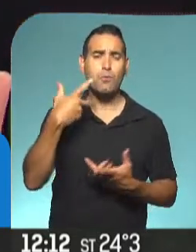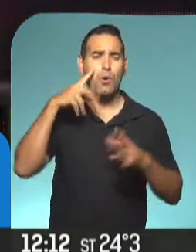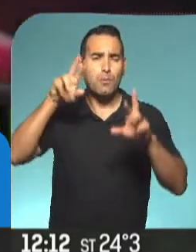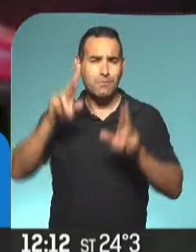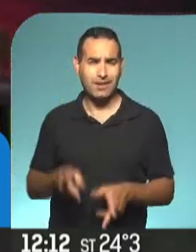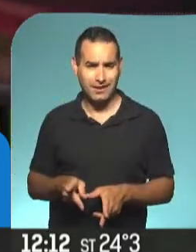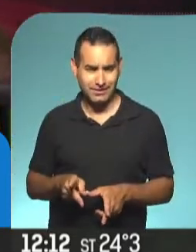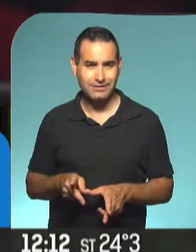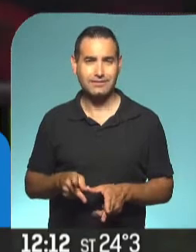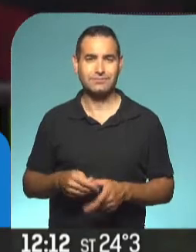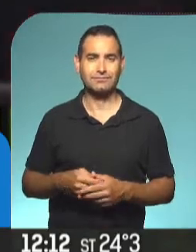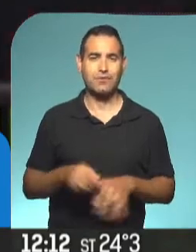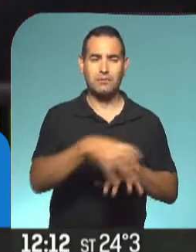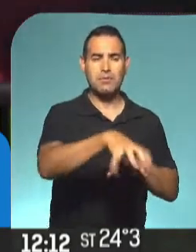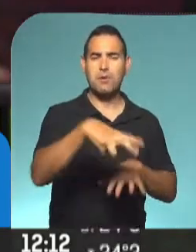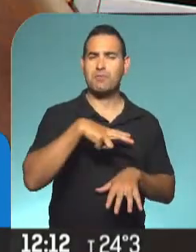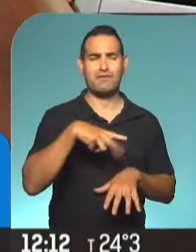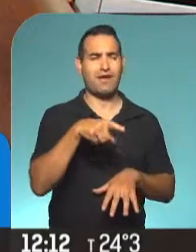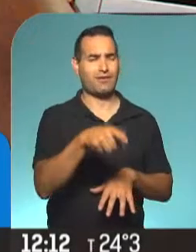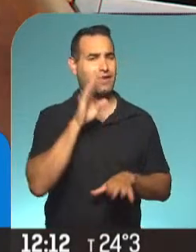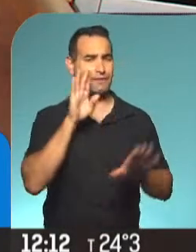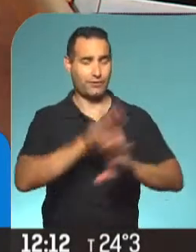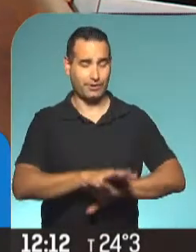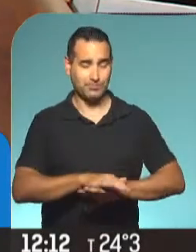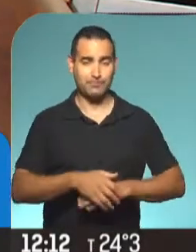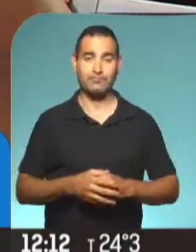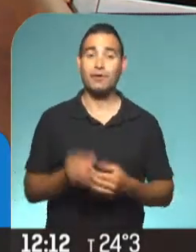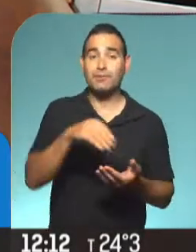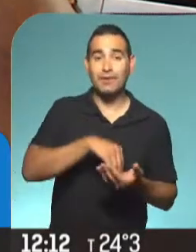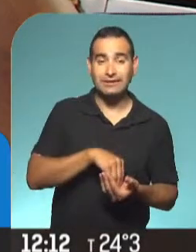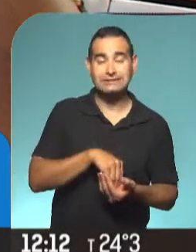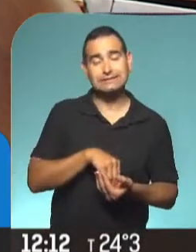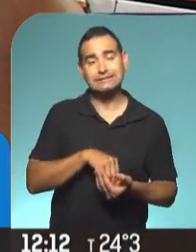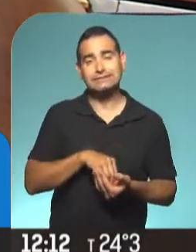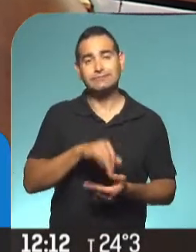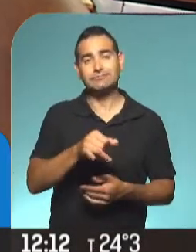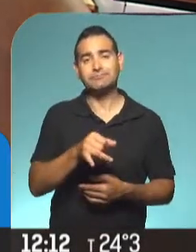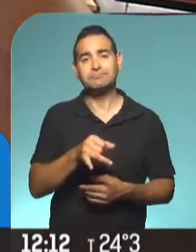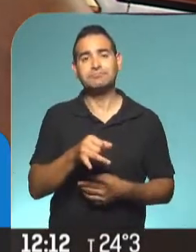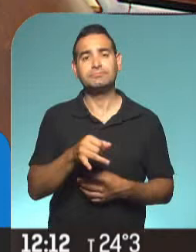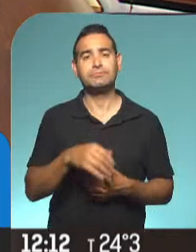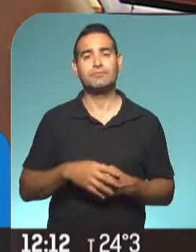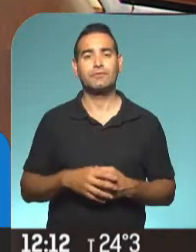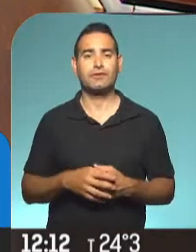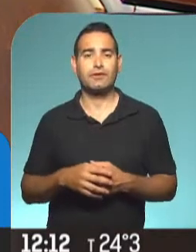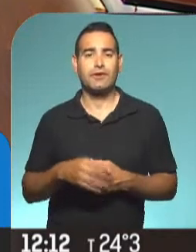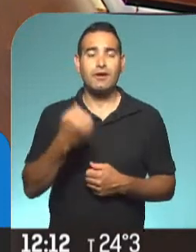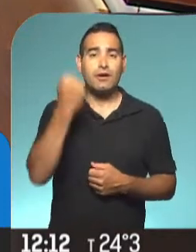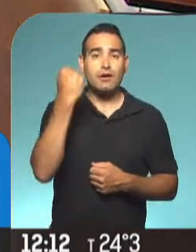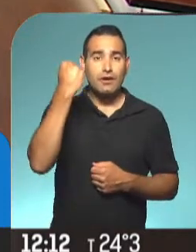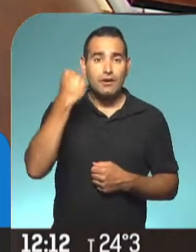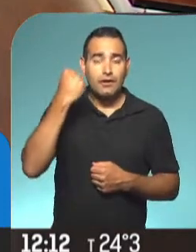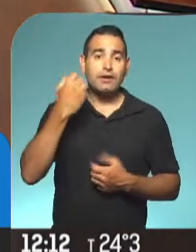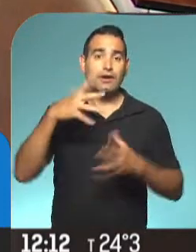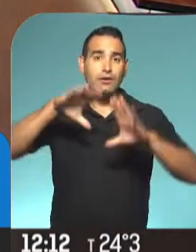que generan las consultoras privadas. Después, por otro lado, sí, creo que no se puede disociar de un análisis macroeconómico que hay que